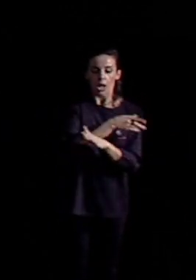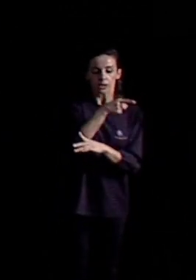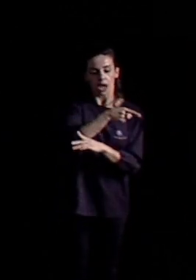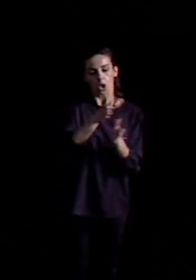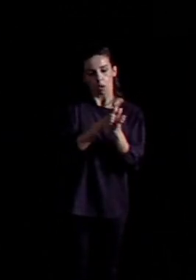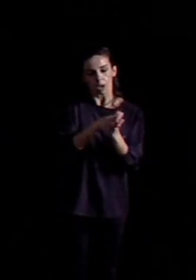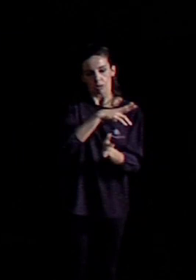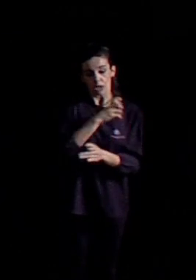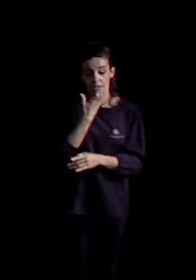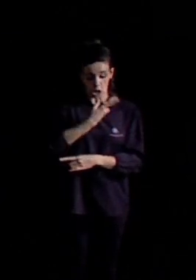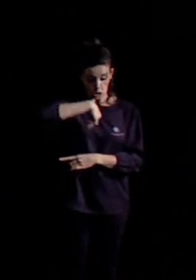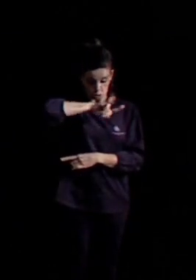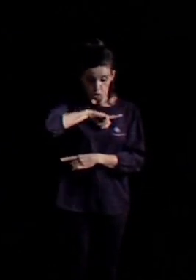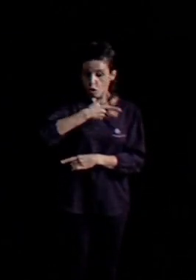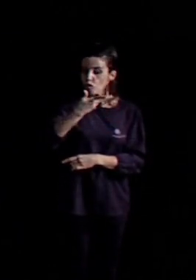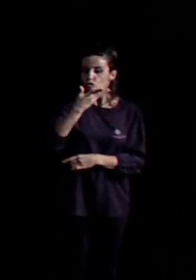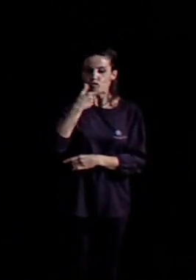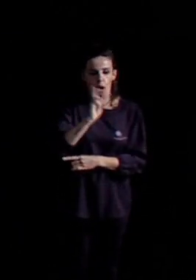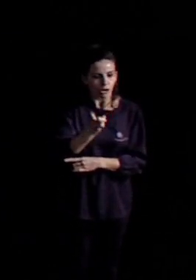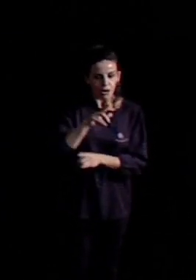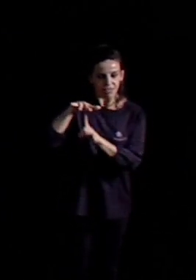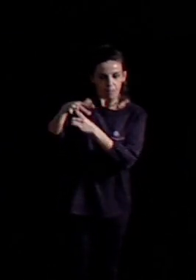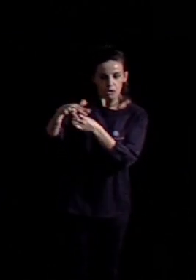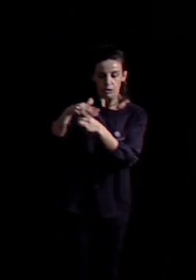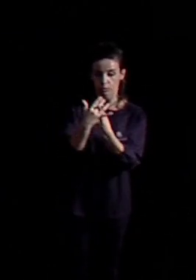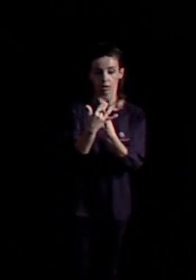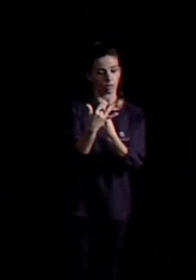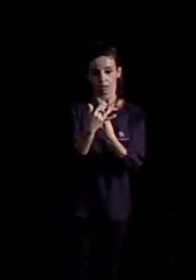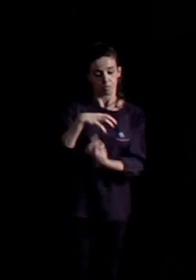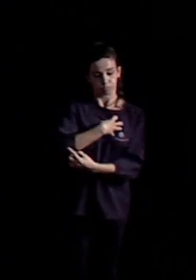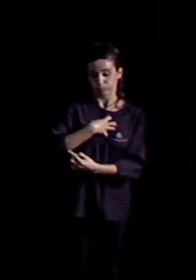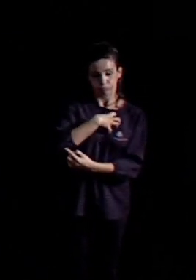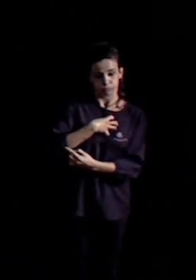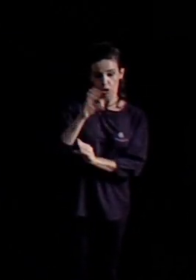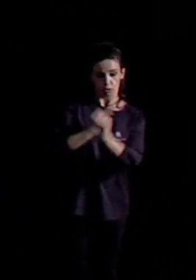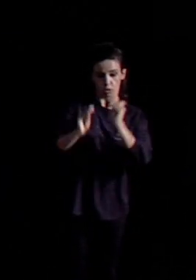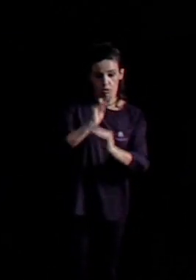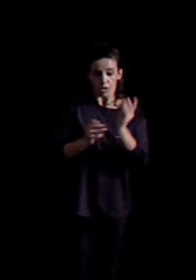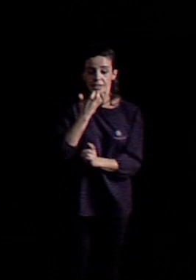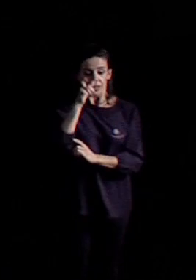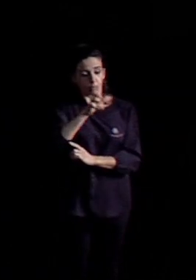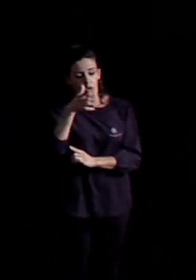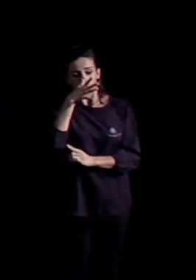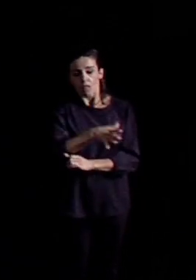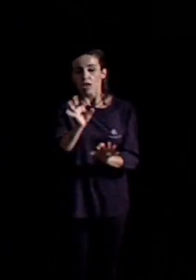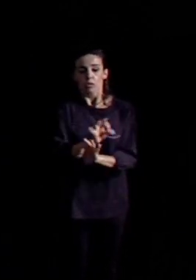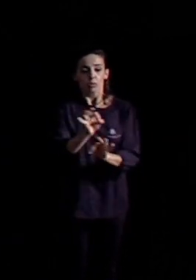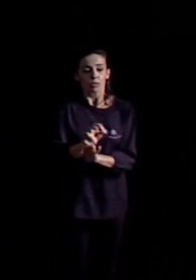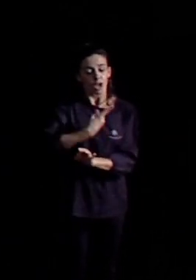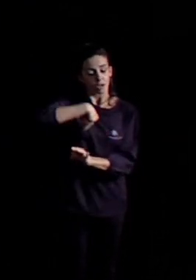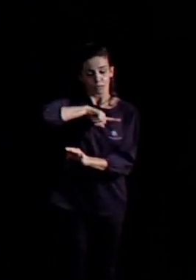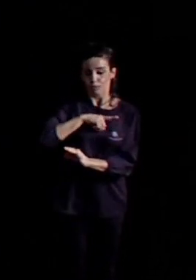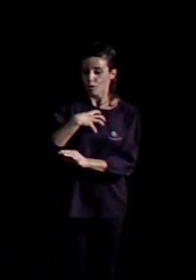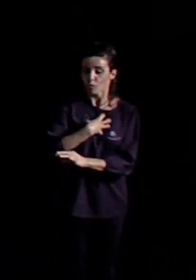si nosotros no tenemos conocimiento, nos cuesta mucho trabajo. O sea, si la gente no denuncia, nos cuesta mucho trabajo. O